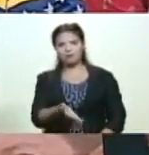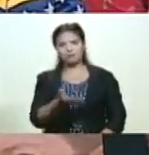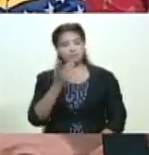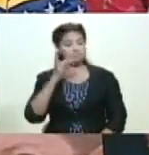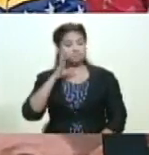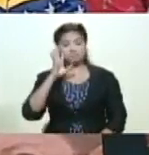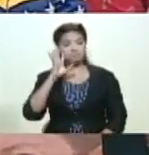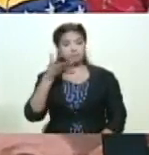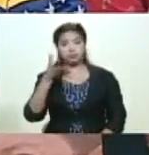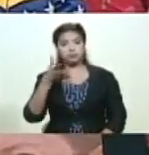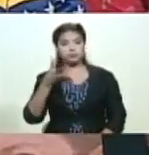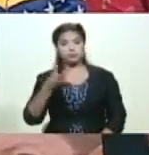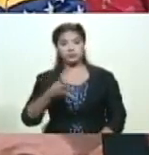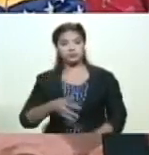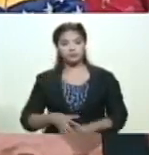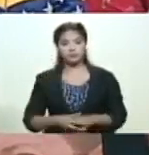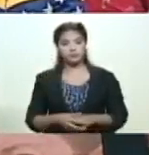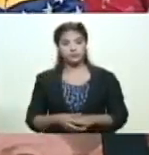desproporcionada,